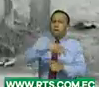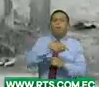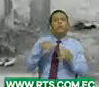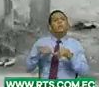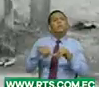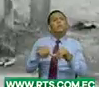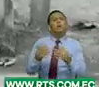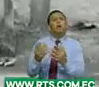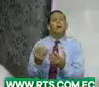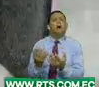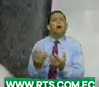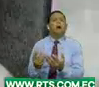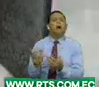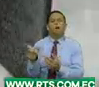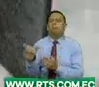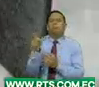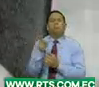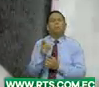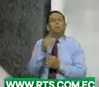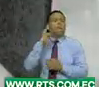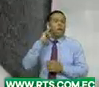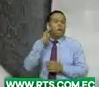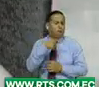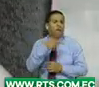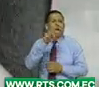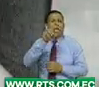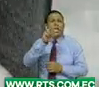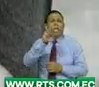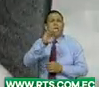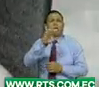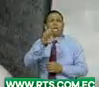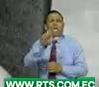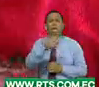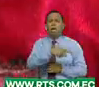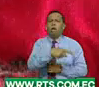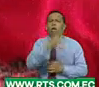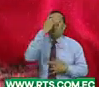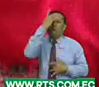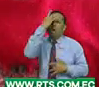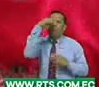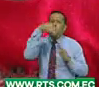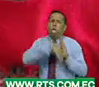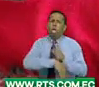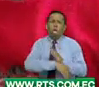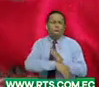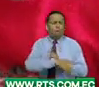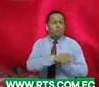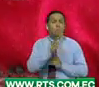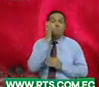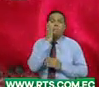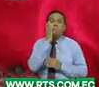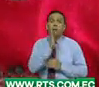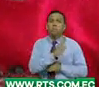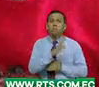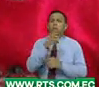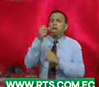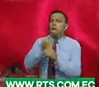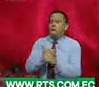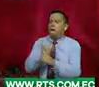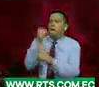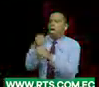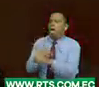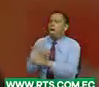danielita una menor de 9 años con una enfermedad catastrófica su madre ha intentado hasta el cansancio conseguir el documento